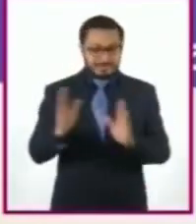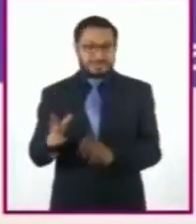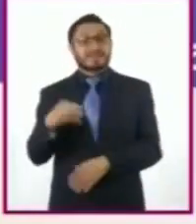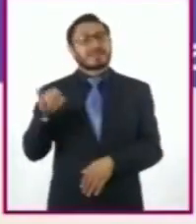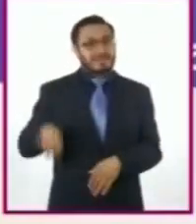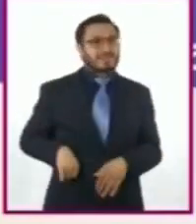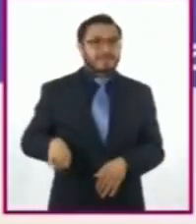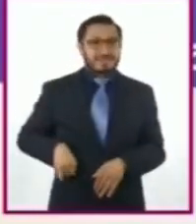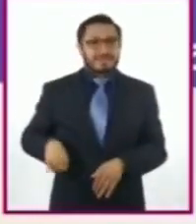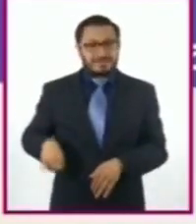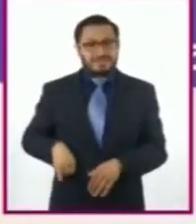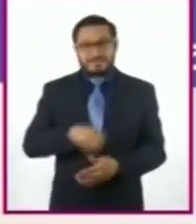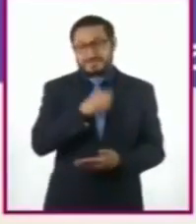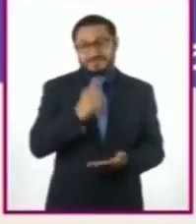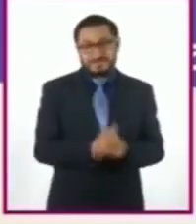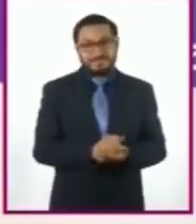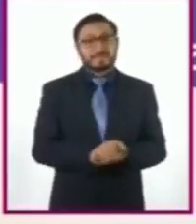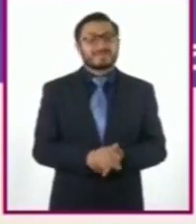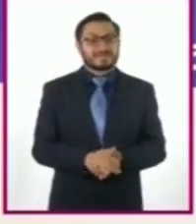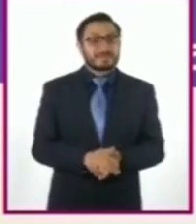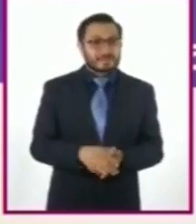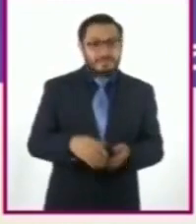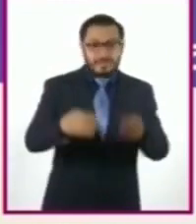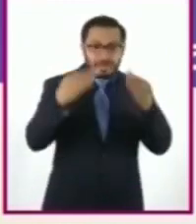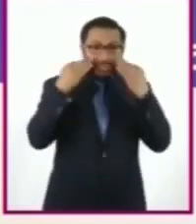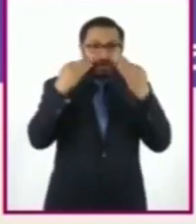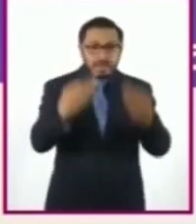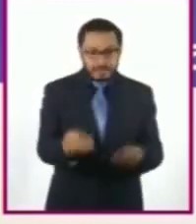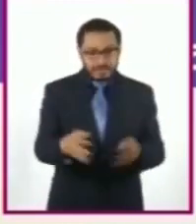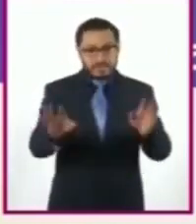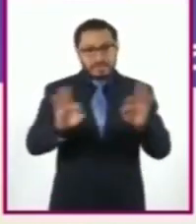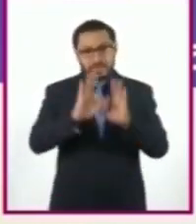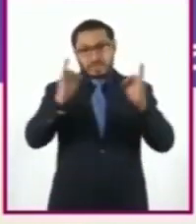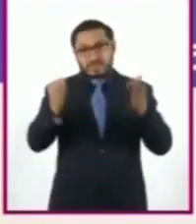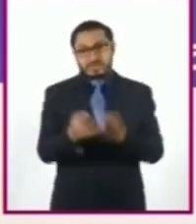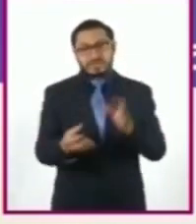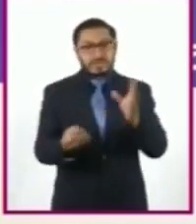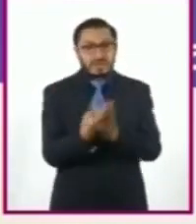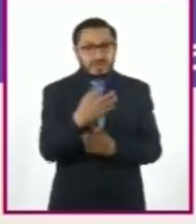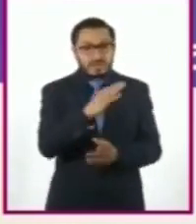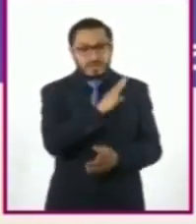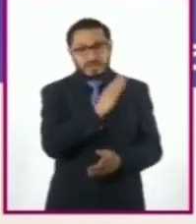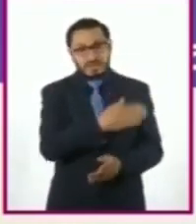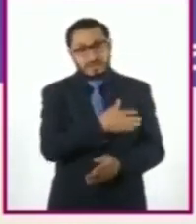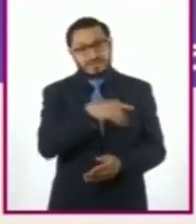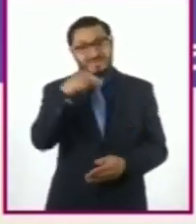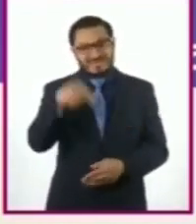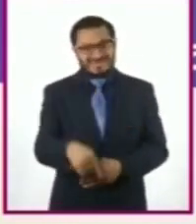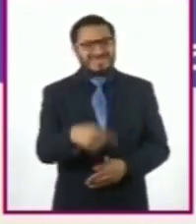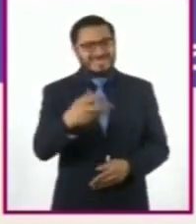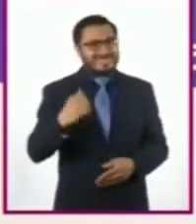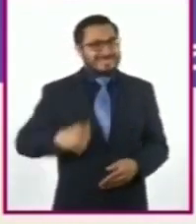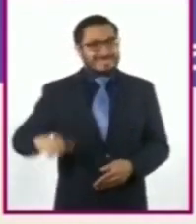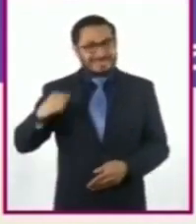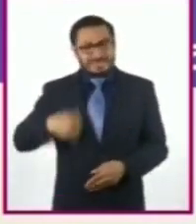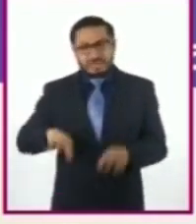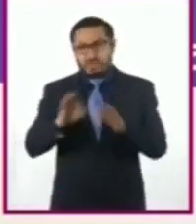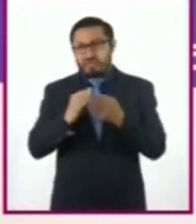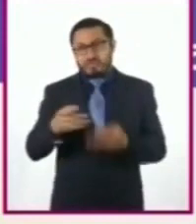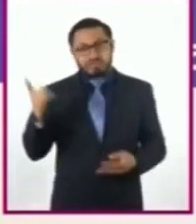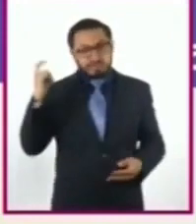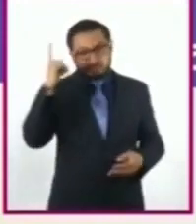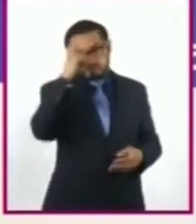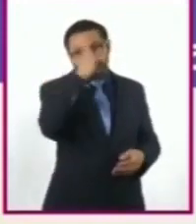¿verdad? Como se darán cuenta, la conformación de Nueva España fue un proceso complejo